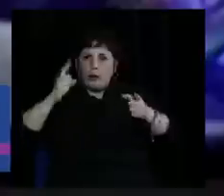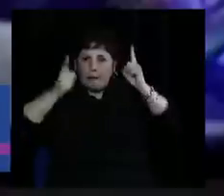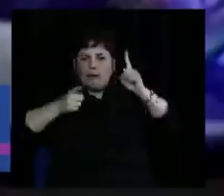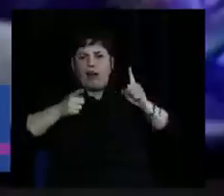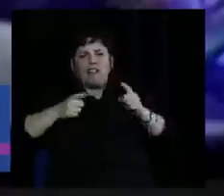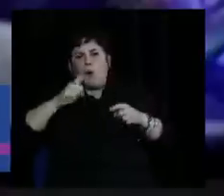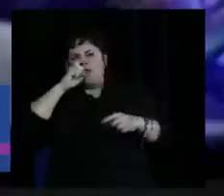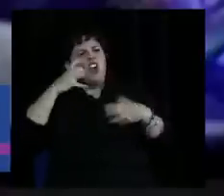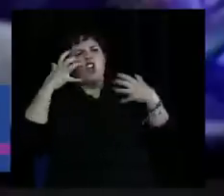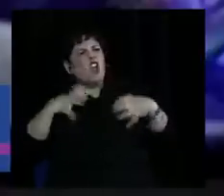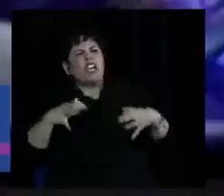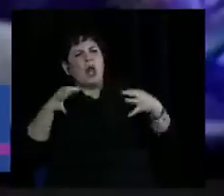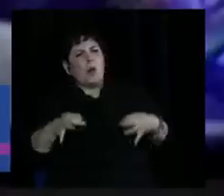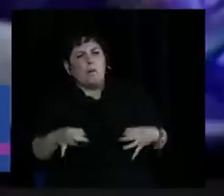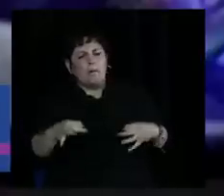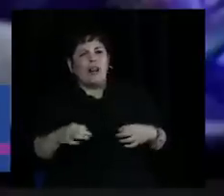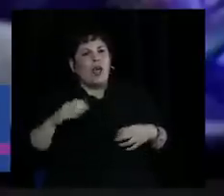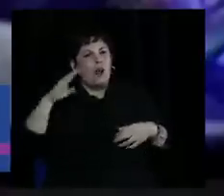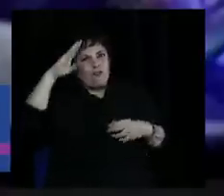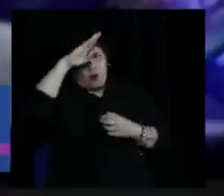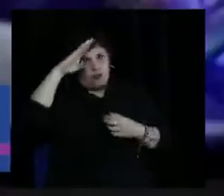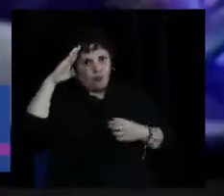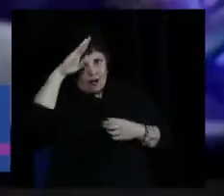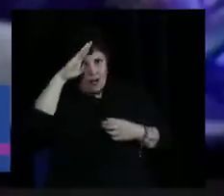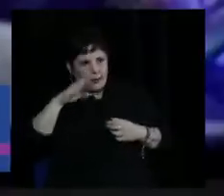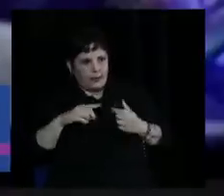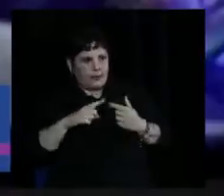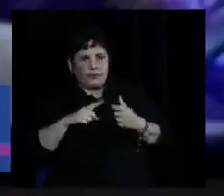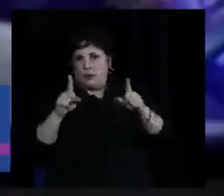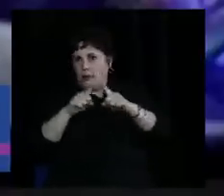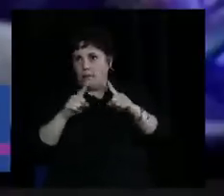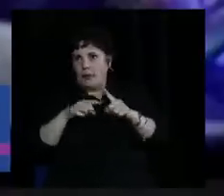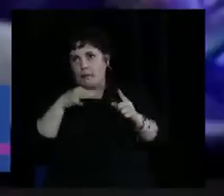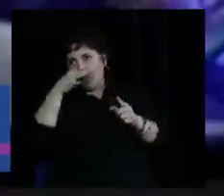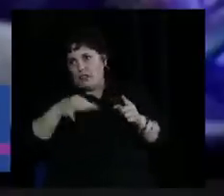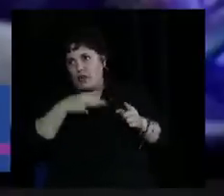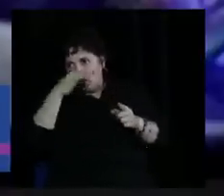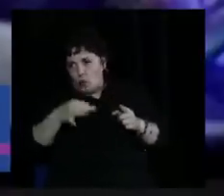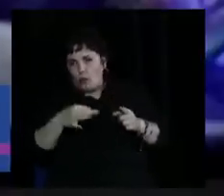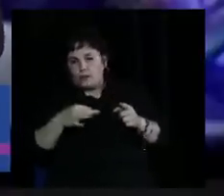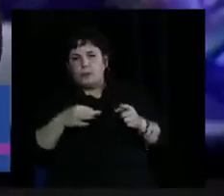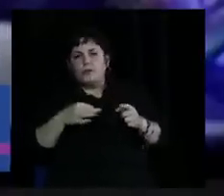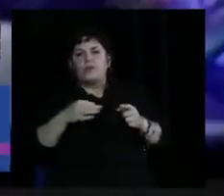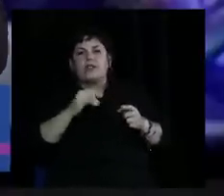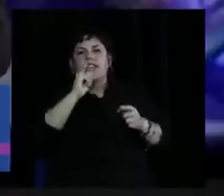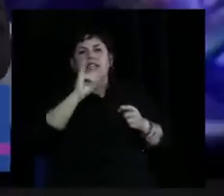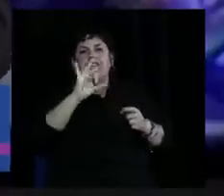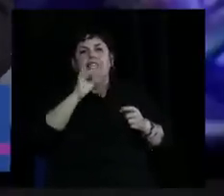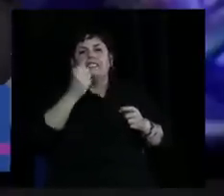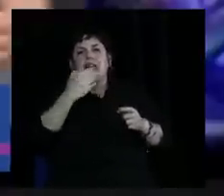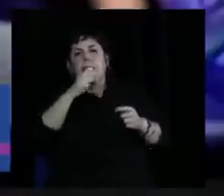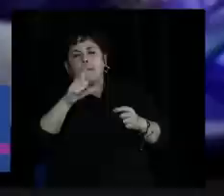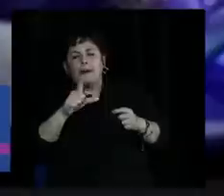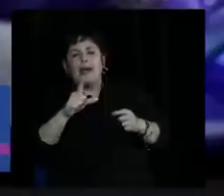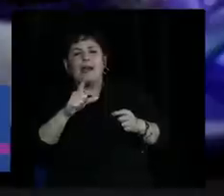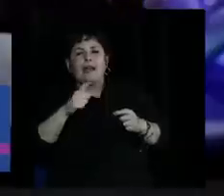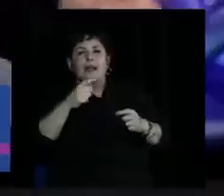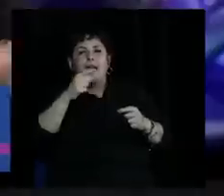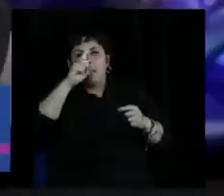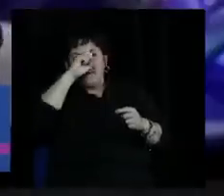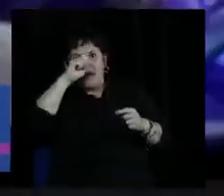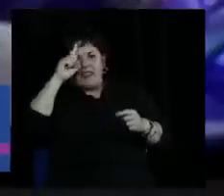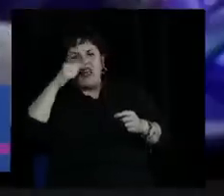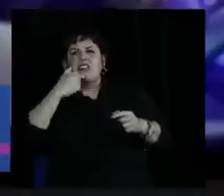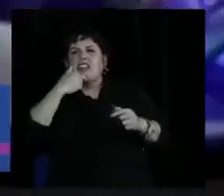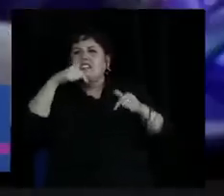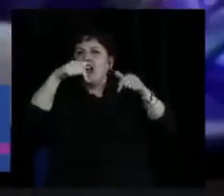argentino. Bolsonaro, lo mismo discurso. Isabel Ayuso, que le fue bien en Madrid con ese discurso: somos la capital